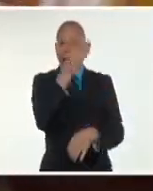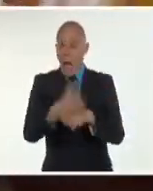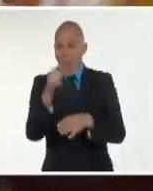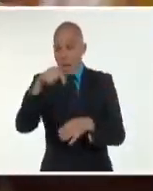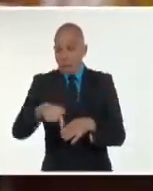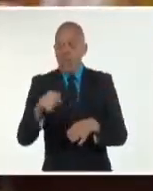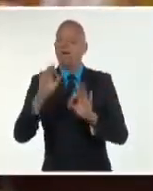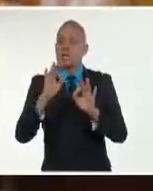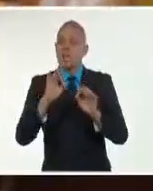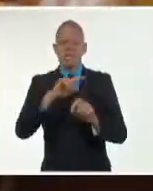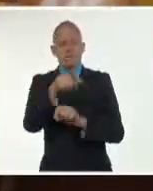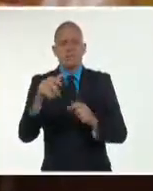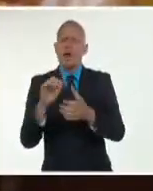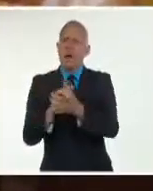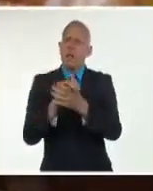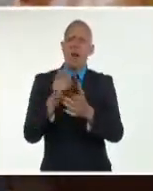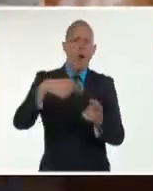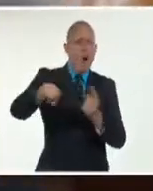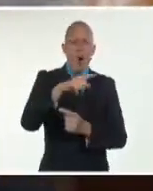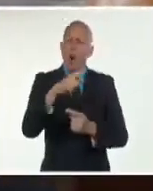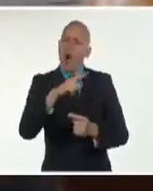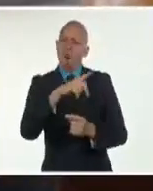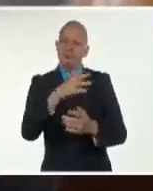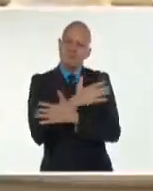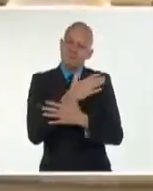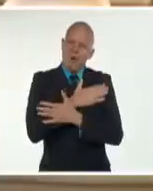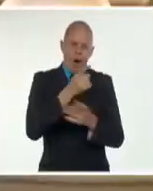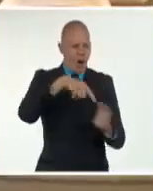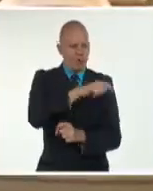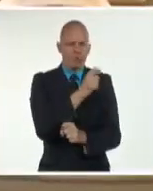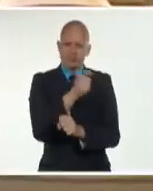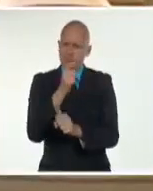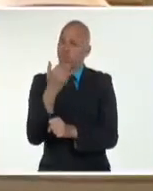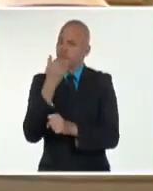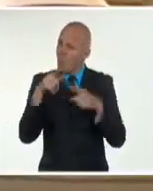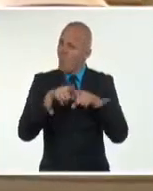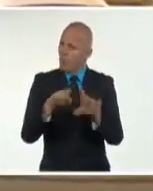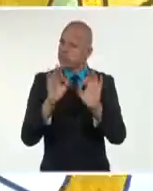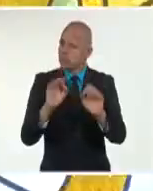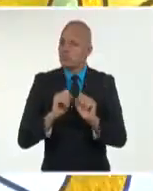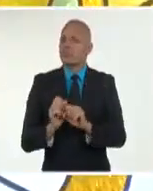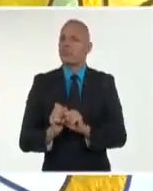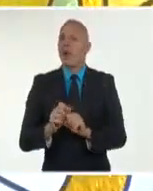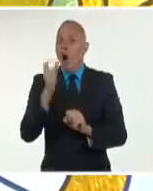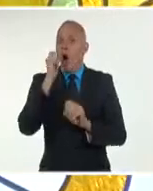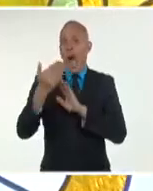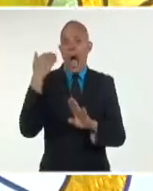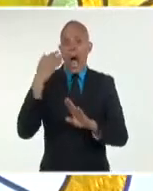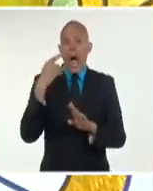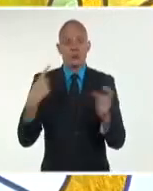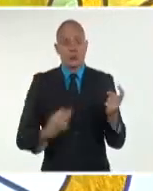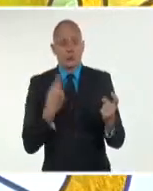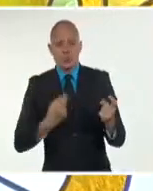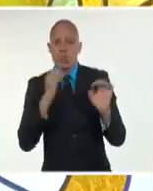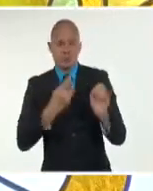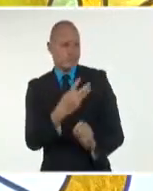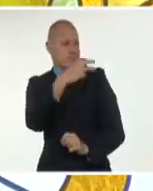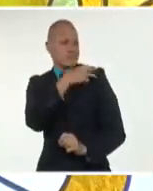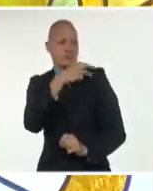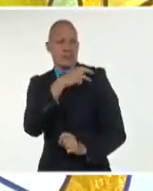su ejemplo, dimensión humana y revolucionaria y sus enseñanzas. El comandante del Ejército Rebelde expresó el agradecimiento de los